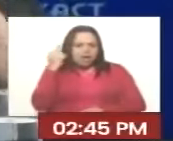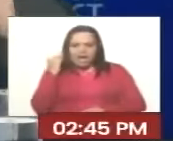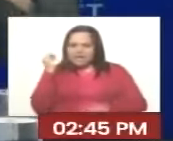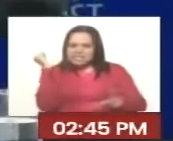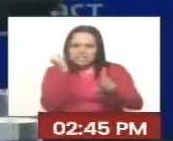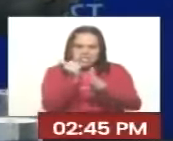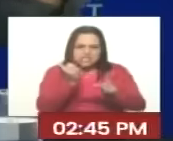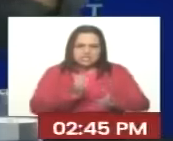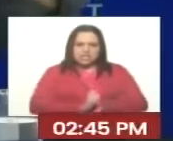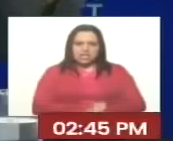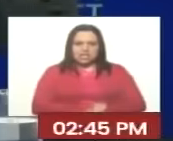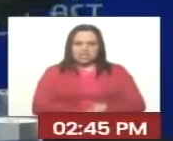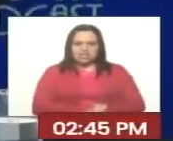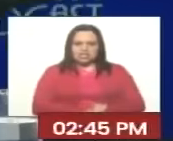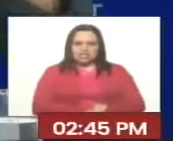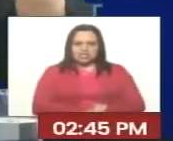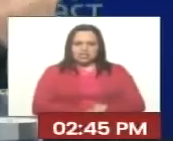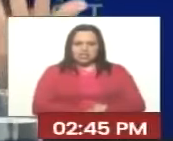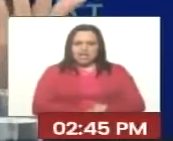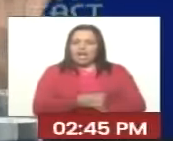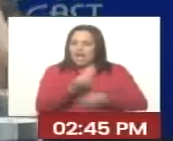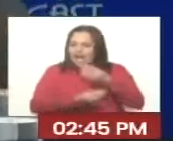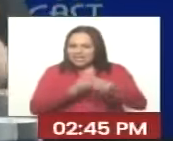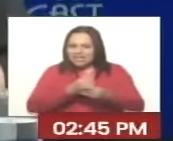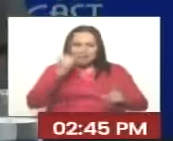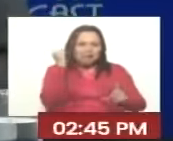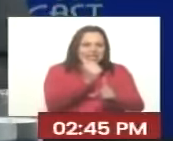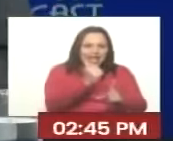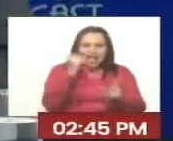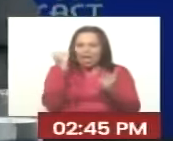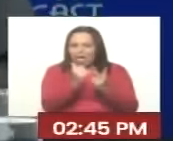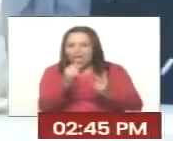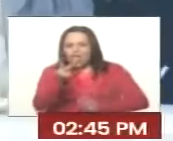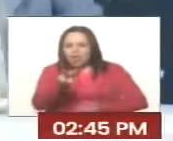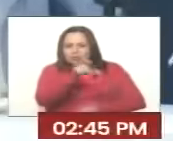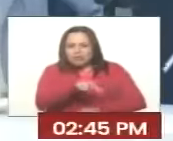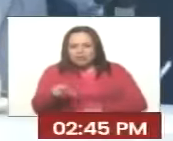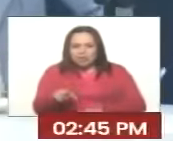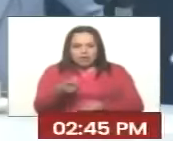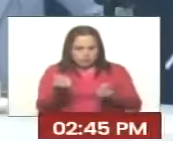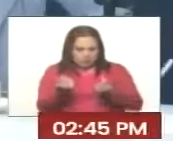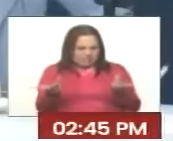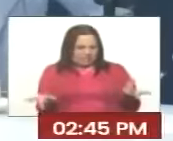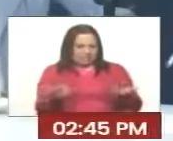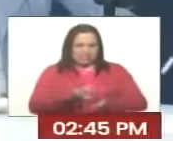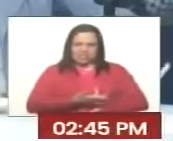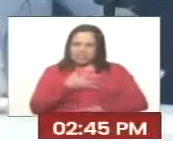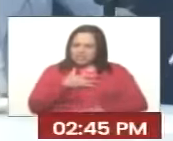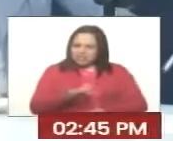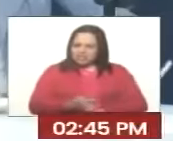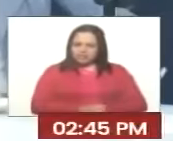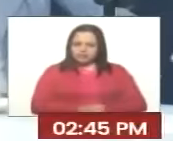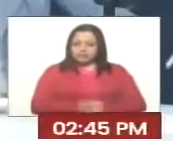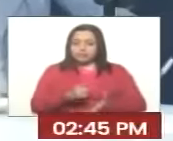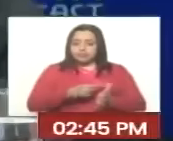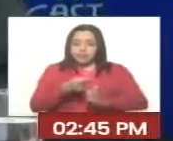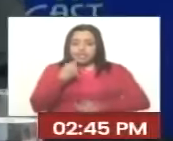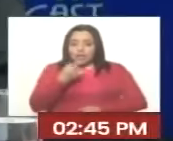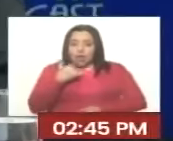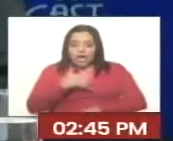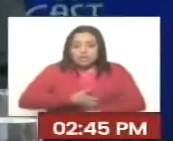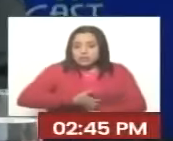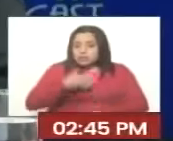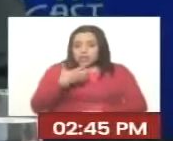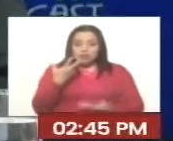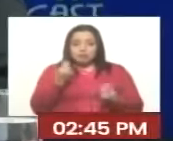Claro. O sea, llegar a eso... ¿Psicópata? Llegar a eso... Por dinero. Por eso. O sea, pero fíjate. Entonces, que ella le agarró un resentimiento